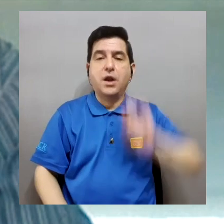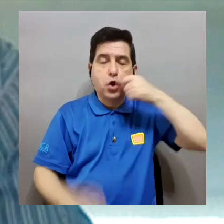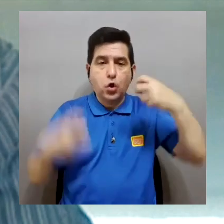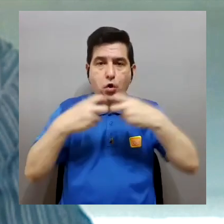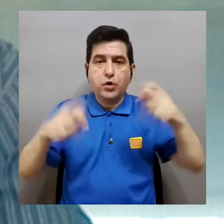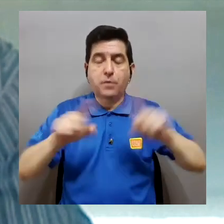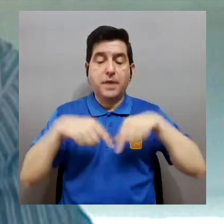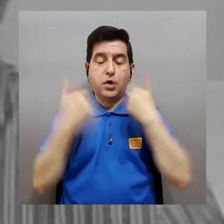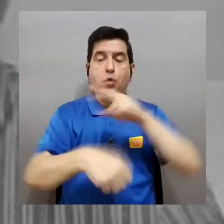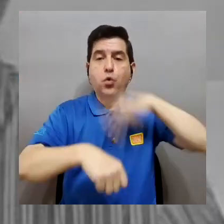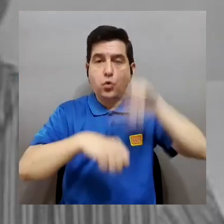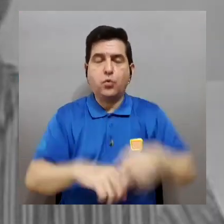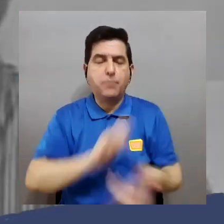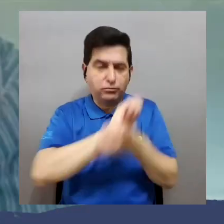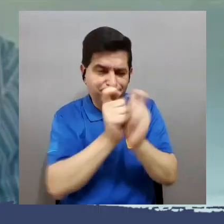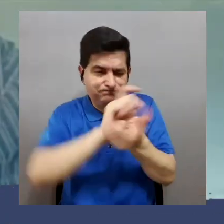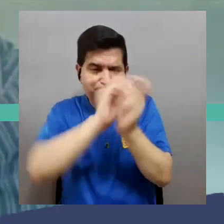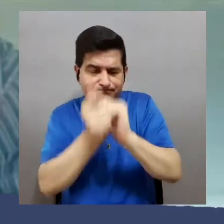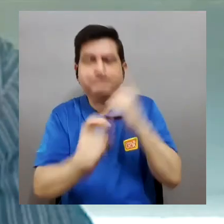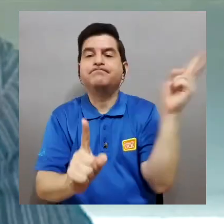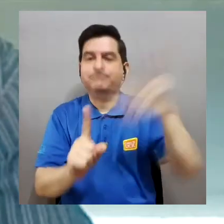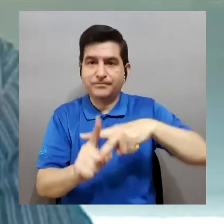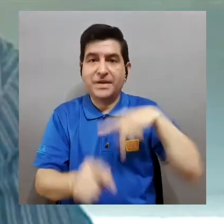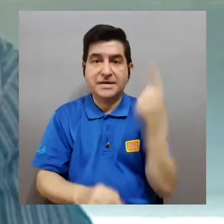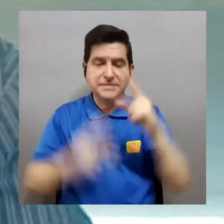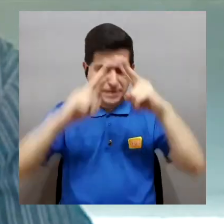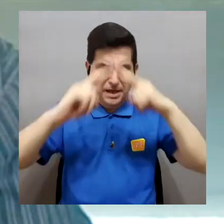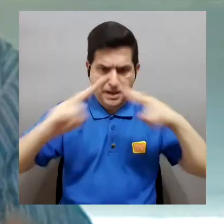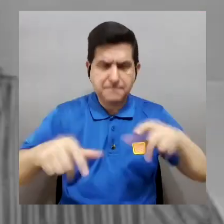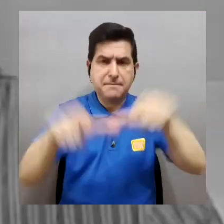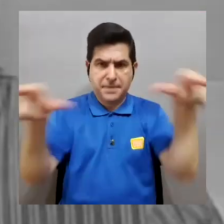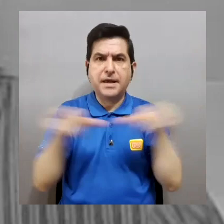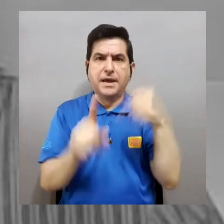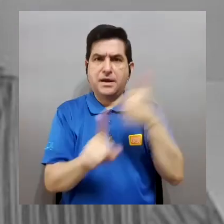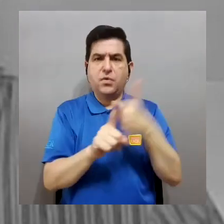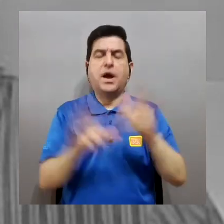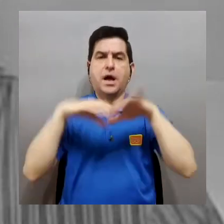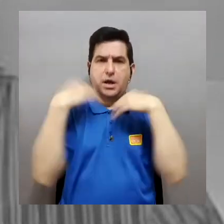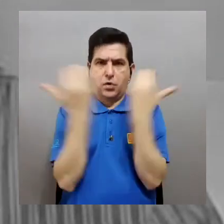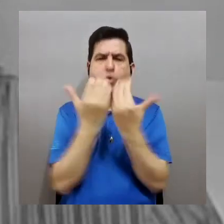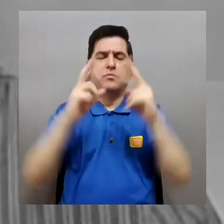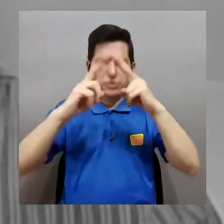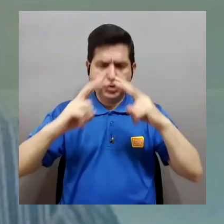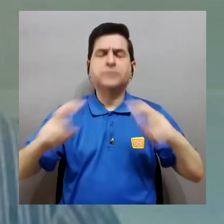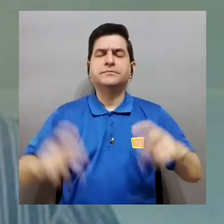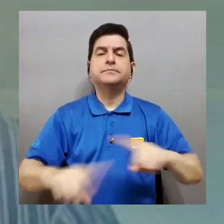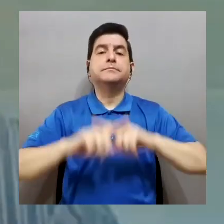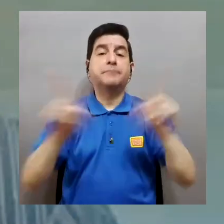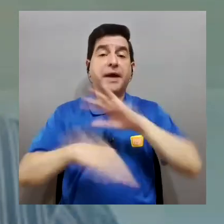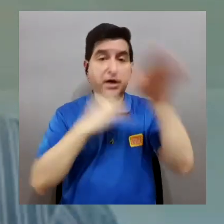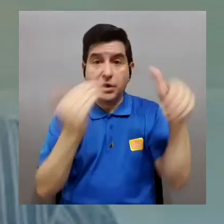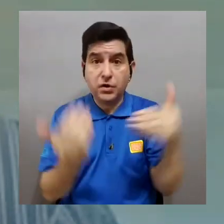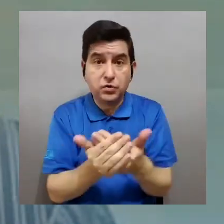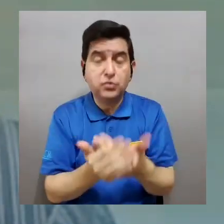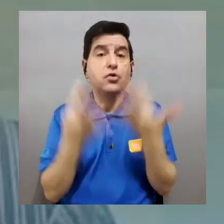grupo nacional hizo adaptaciones, entonces siempre hay una revisión local, hay una comisión permanente que lo está revisando, pero